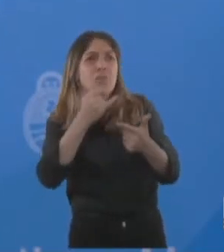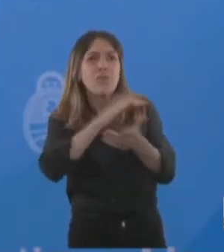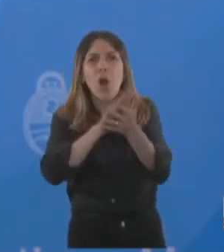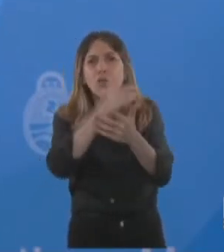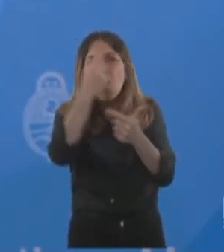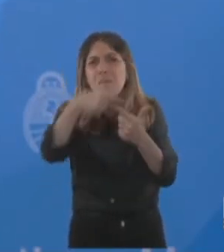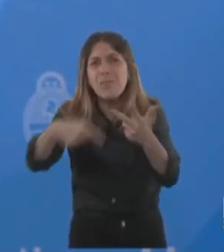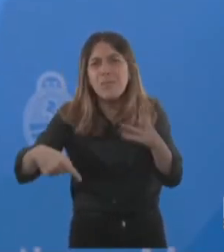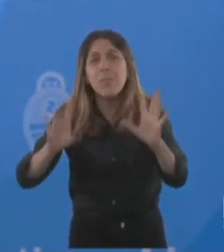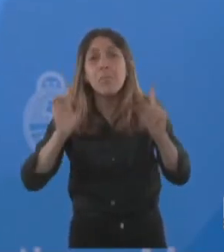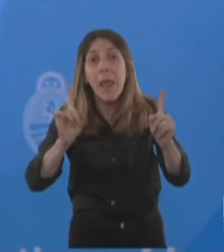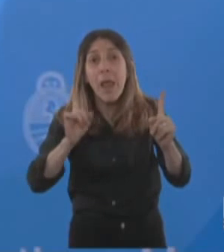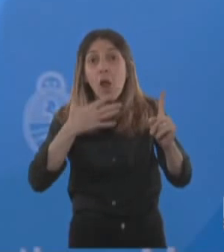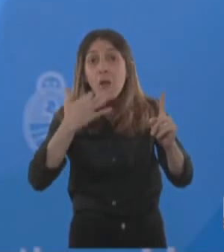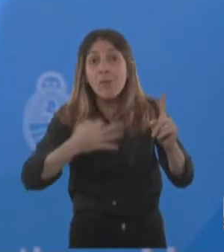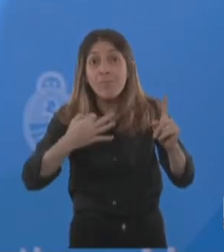que en verdad